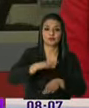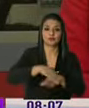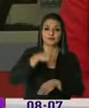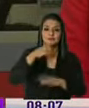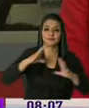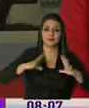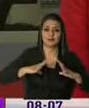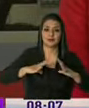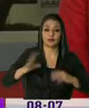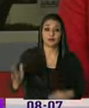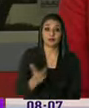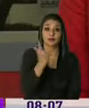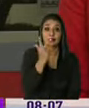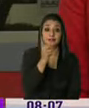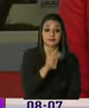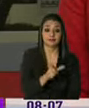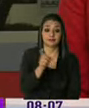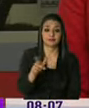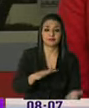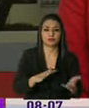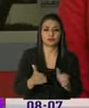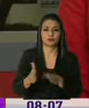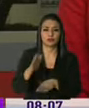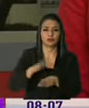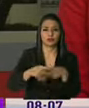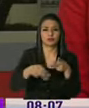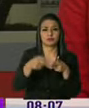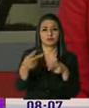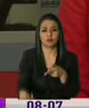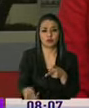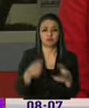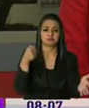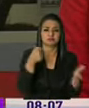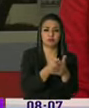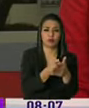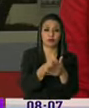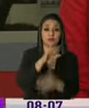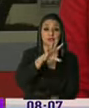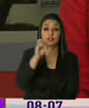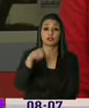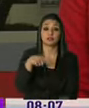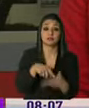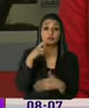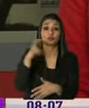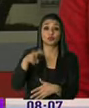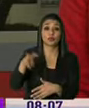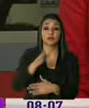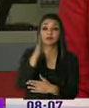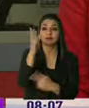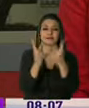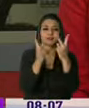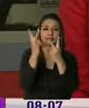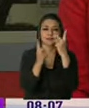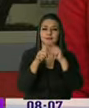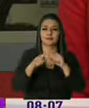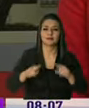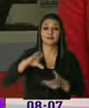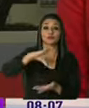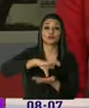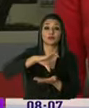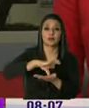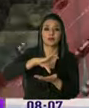3 personas fallecieron producto de varios siniestros viales y alrededor de 500.000 turistas salieron del distrito hacia otras ciudades del